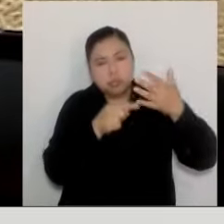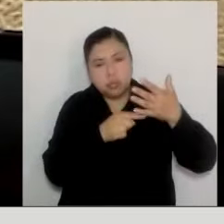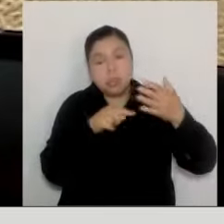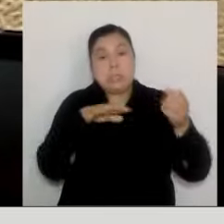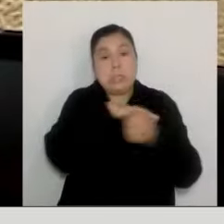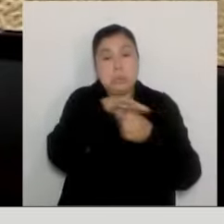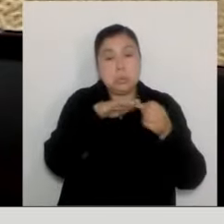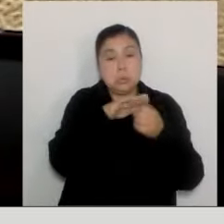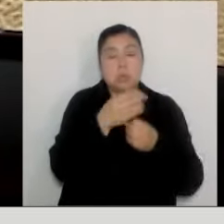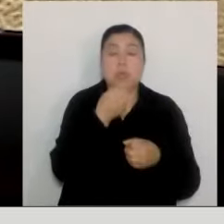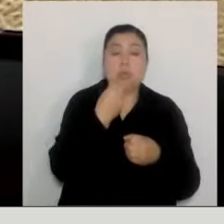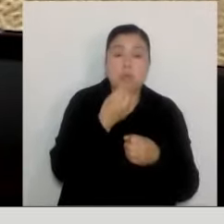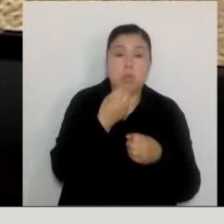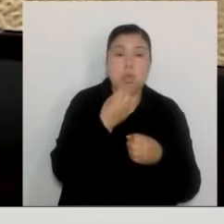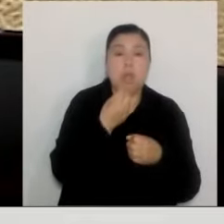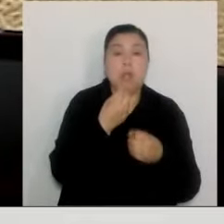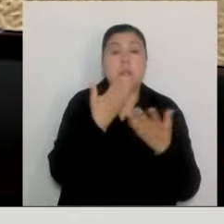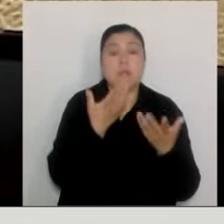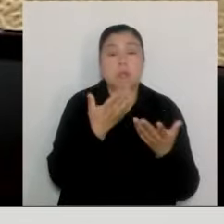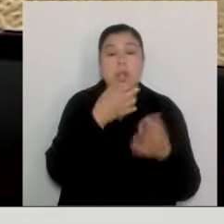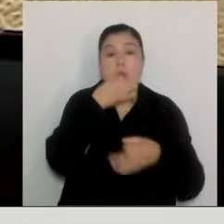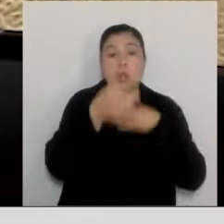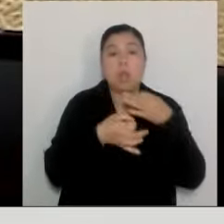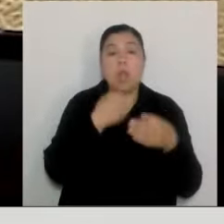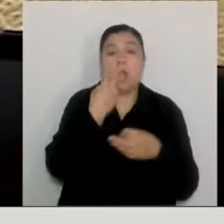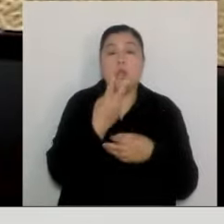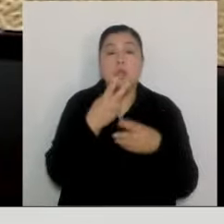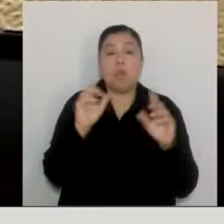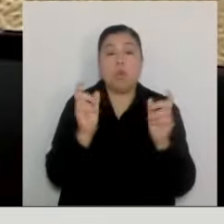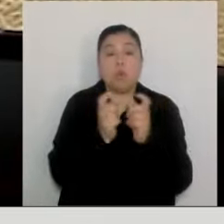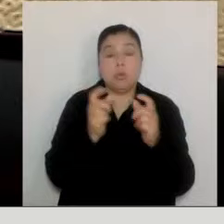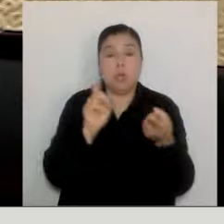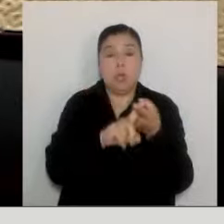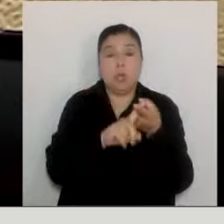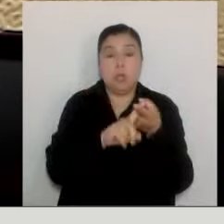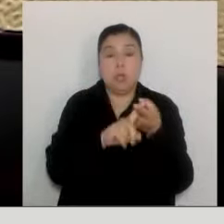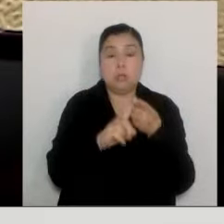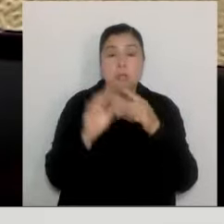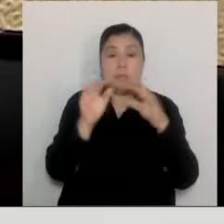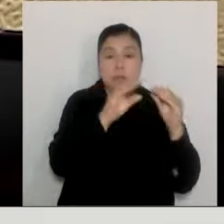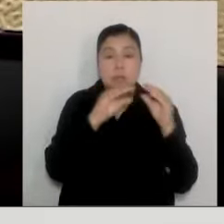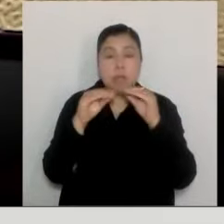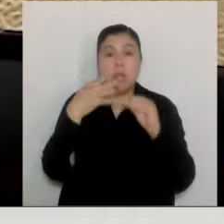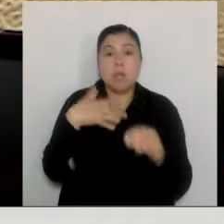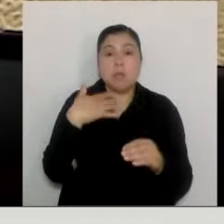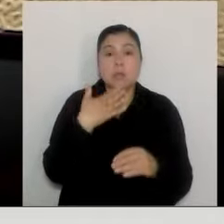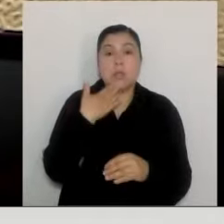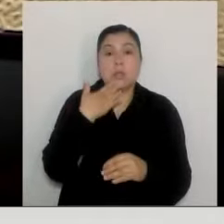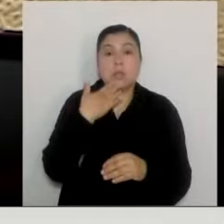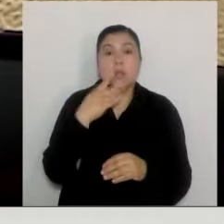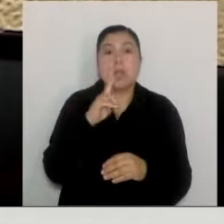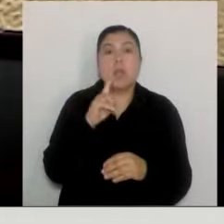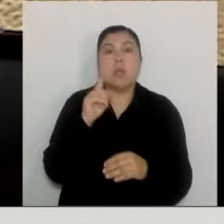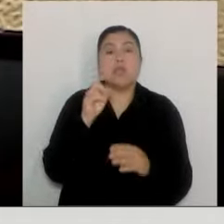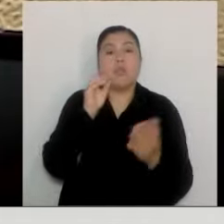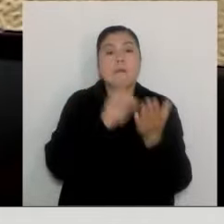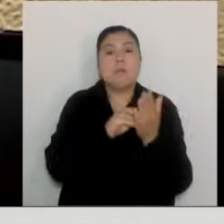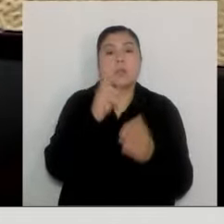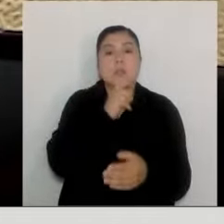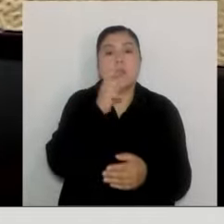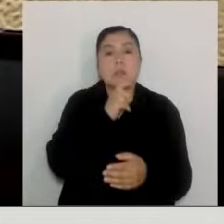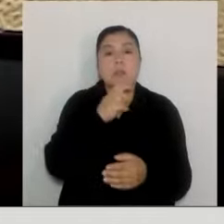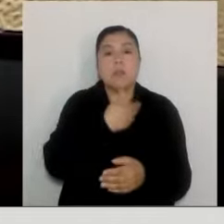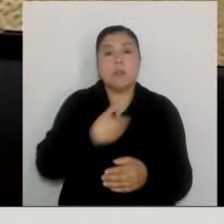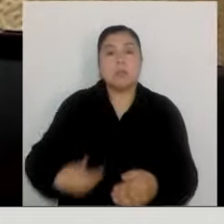lo siguiente y lo mencioné en las dos comisiones en las que participé es importante también no solo este feriado presidenta que lo estamos